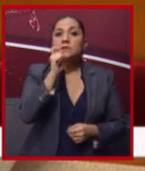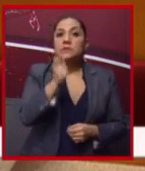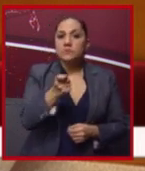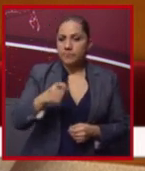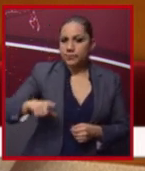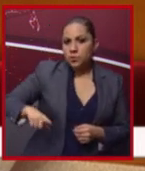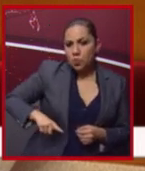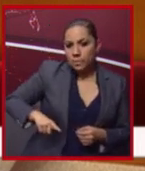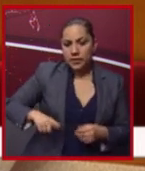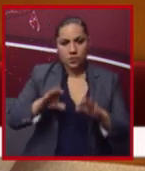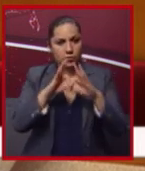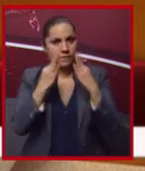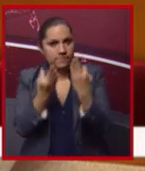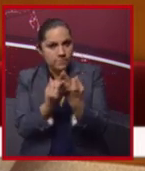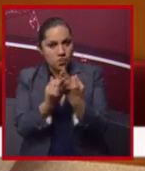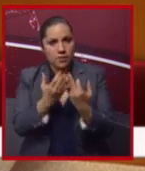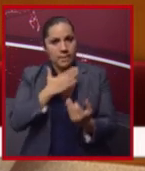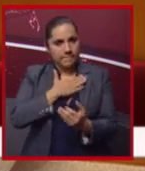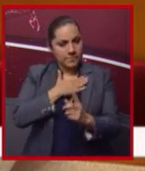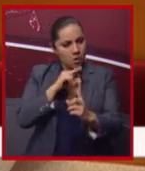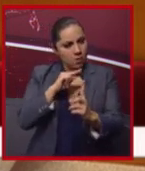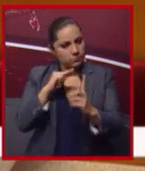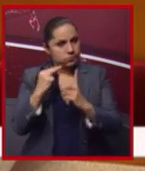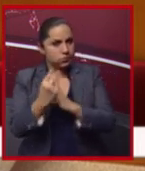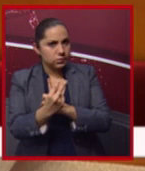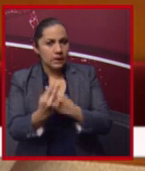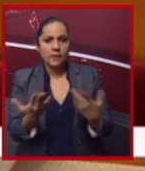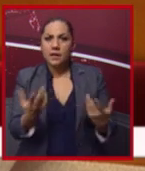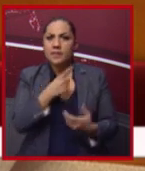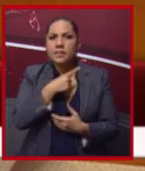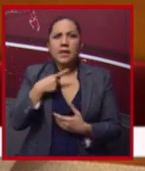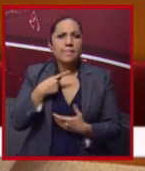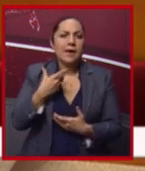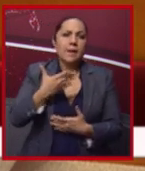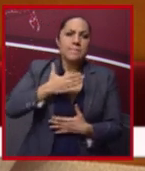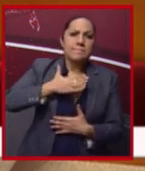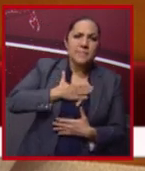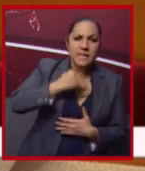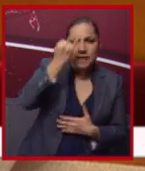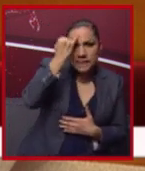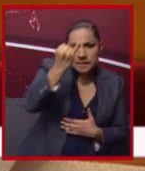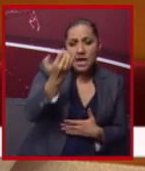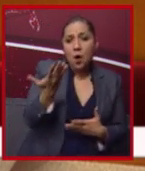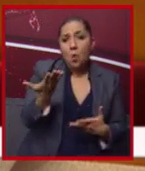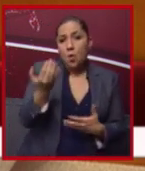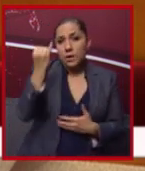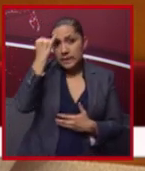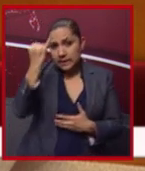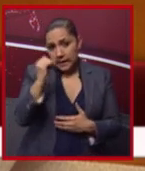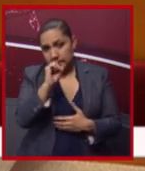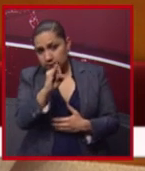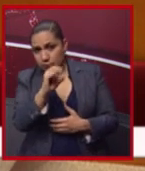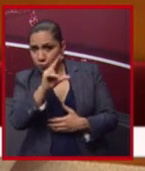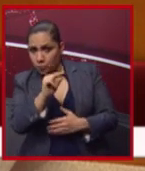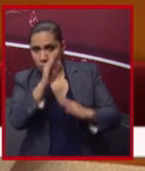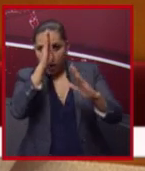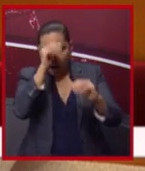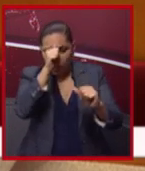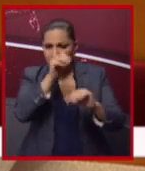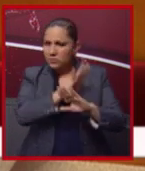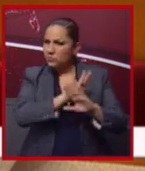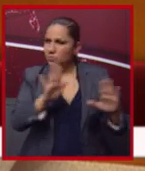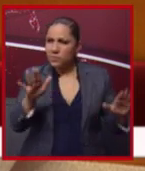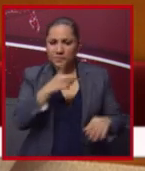va más allá de nuestras propias convicciones o incluso de nuestras simpatías ideológicas. Implica, en